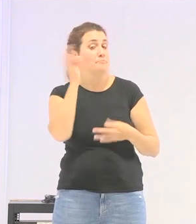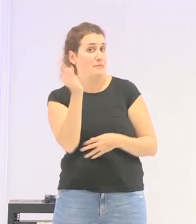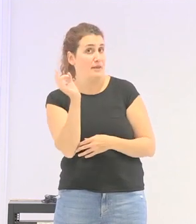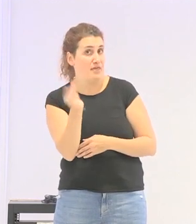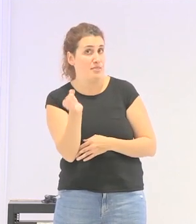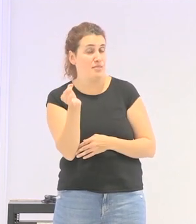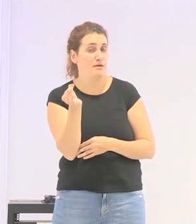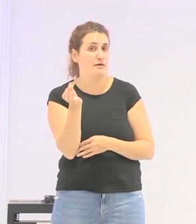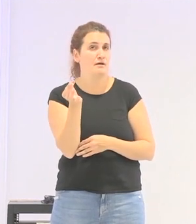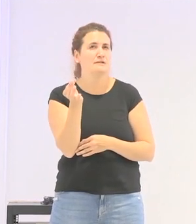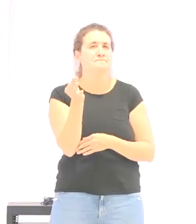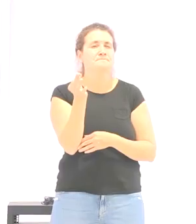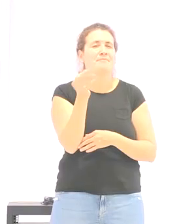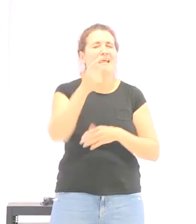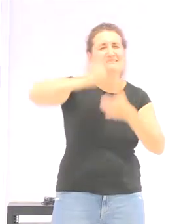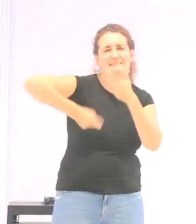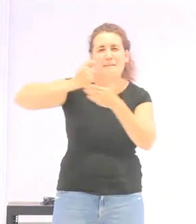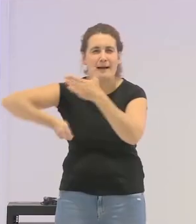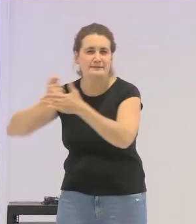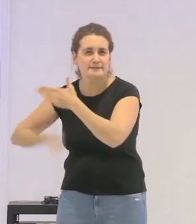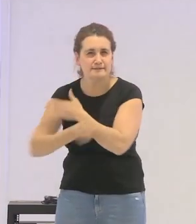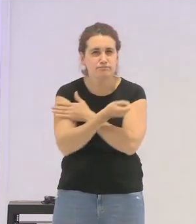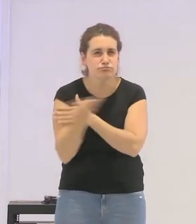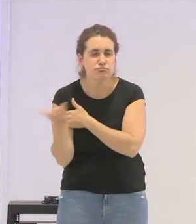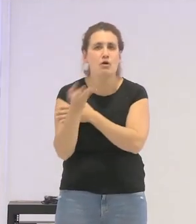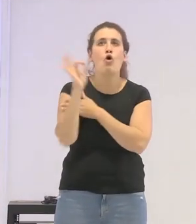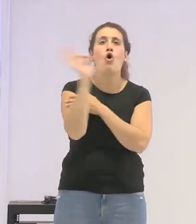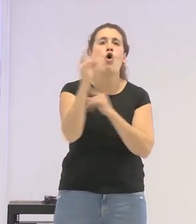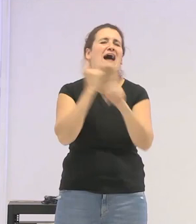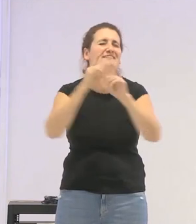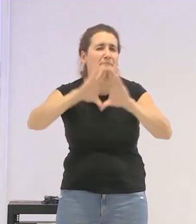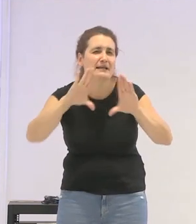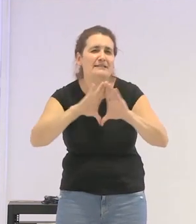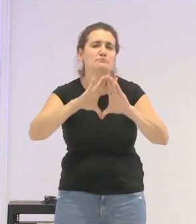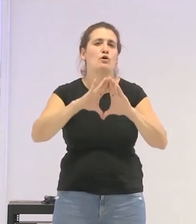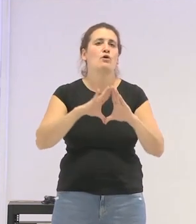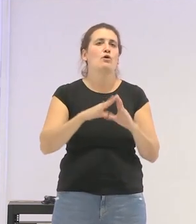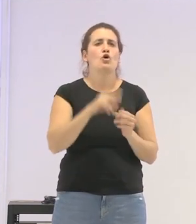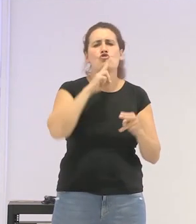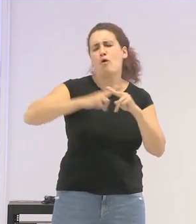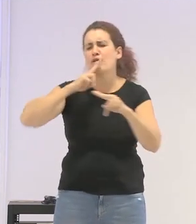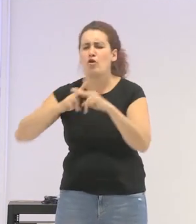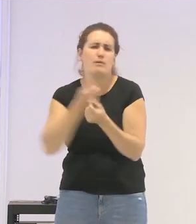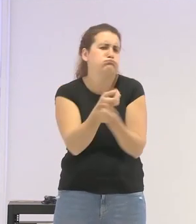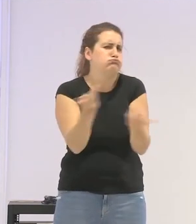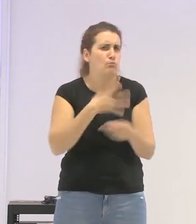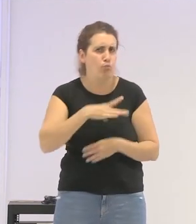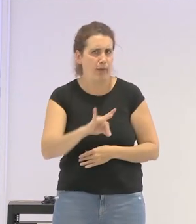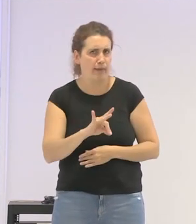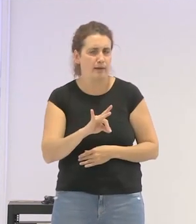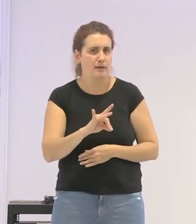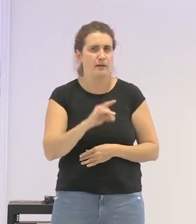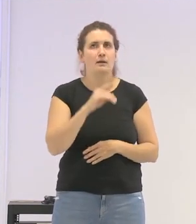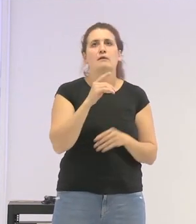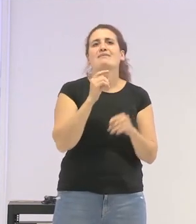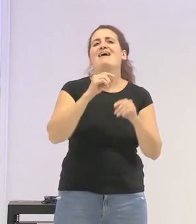evidentemente las extremas derechas o los antifeminismos, se le puede llamar de muchas maneras, ¿no? Las propuestas